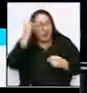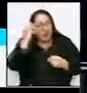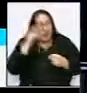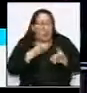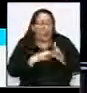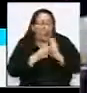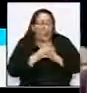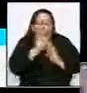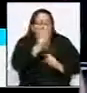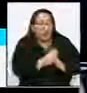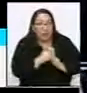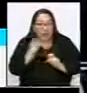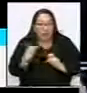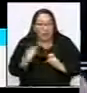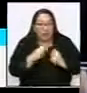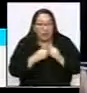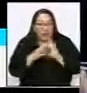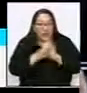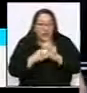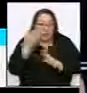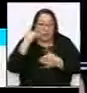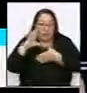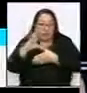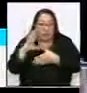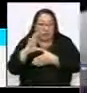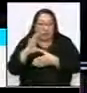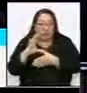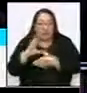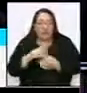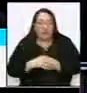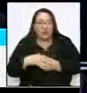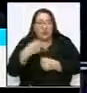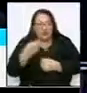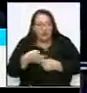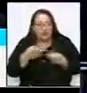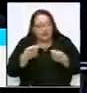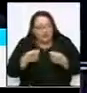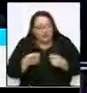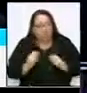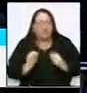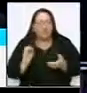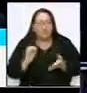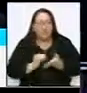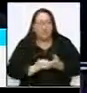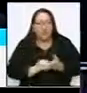que en las constituciones latinoamericanas se ha tratado de establecer